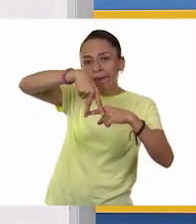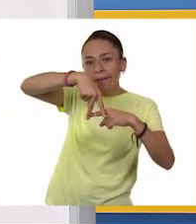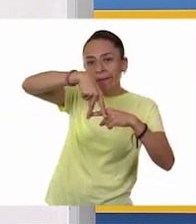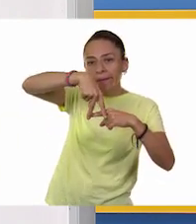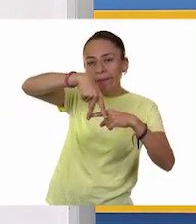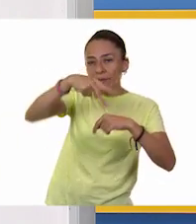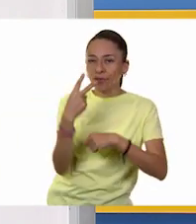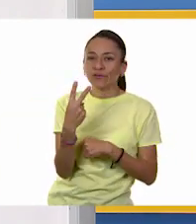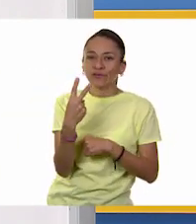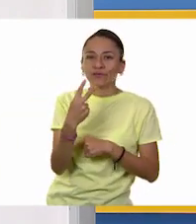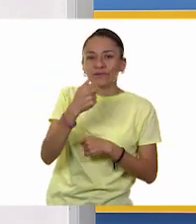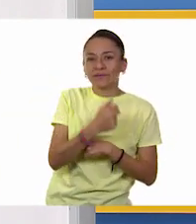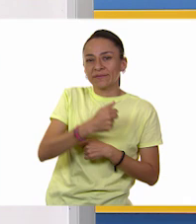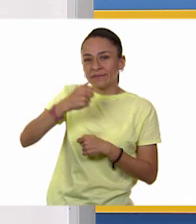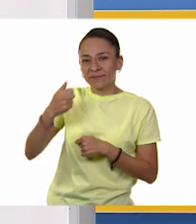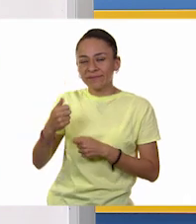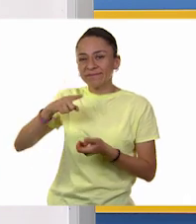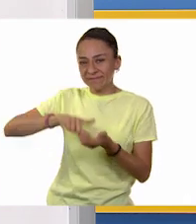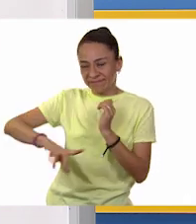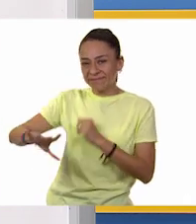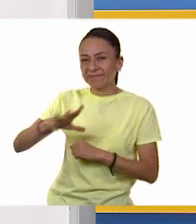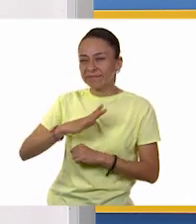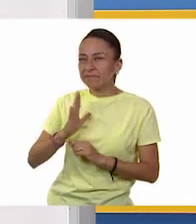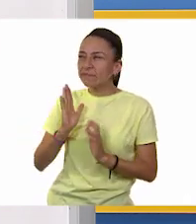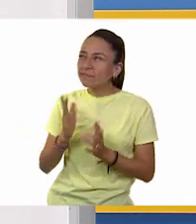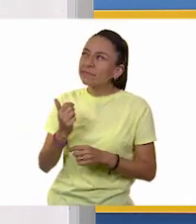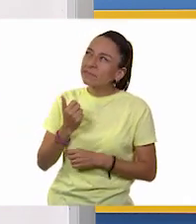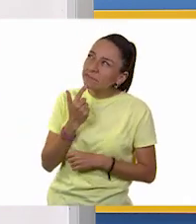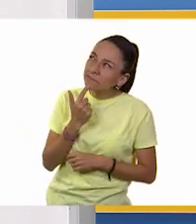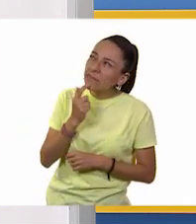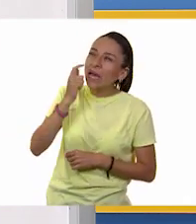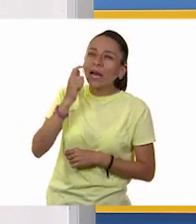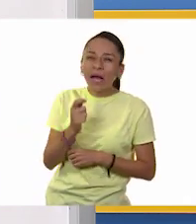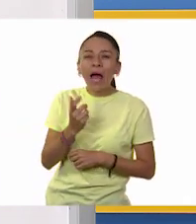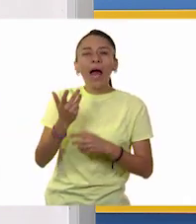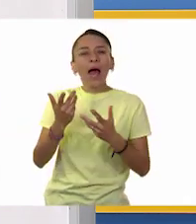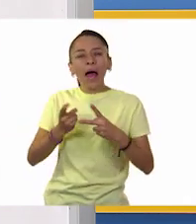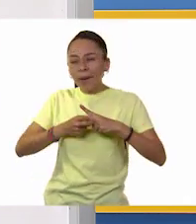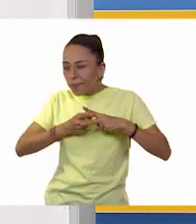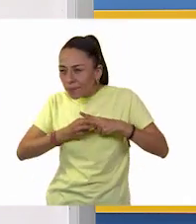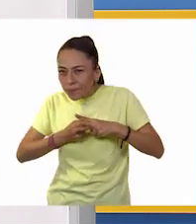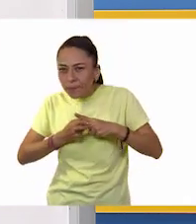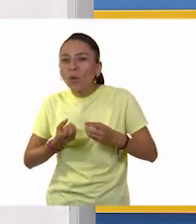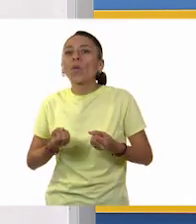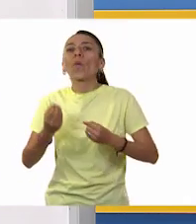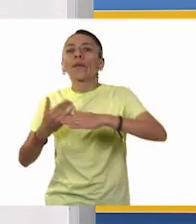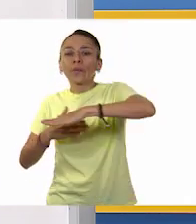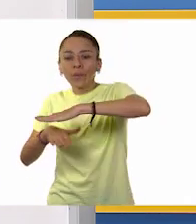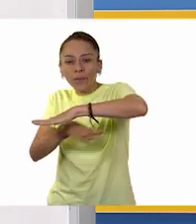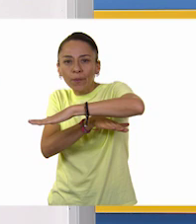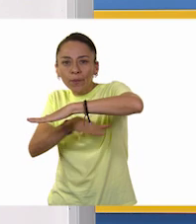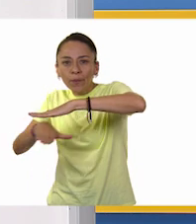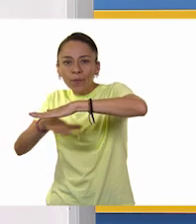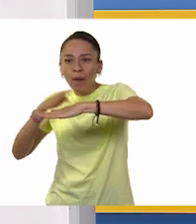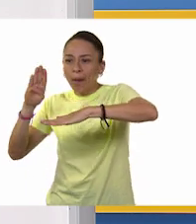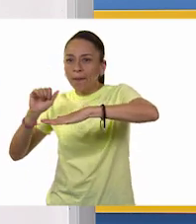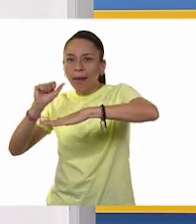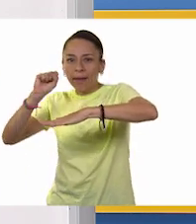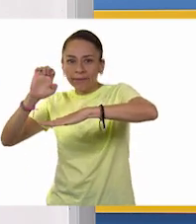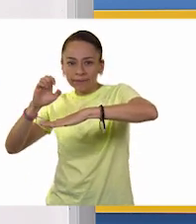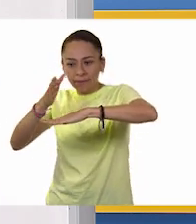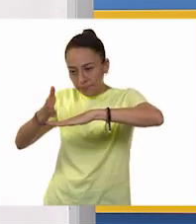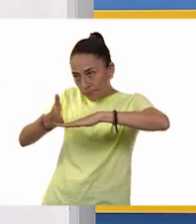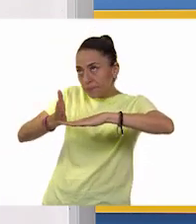necesitar, es la medida de la base por la altura. Muy bien, María, te acuerdas muy bien